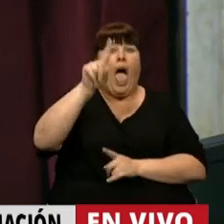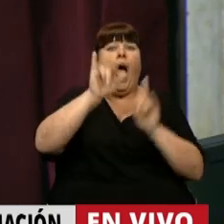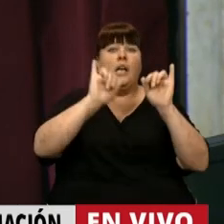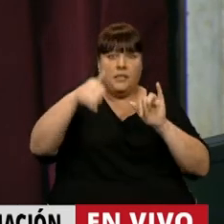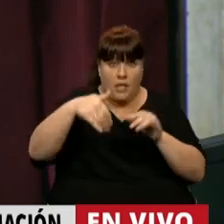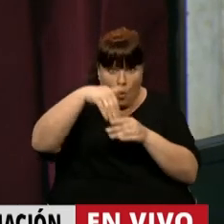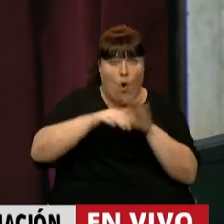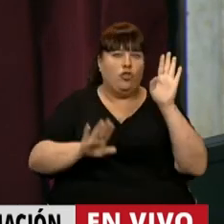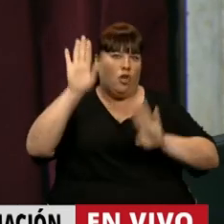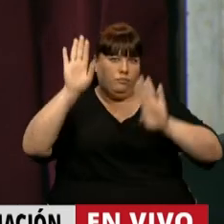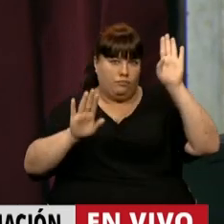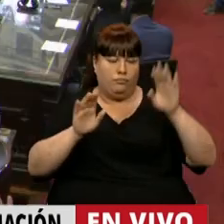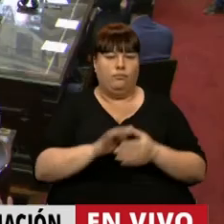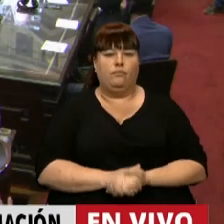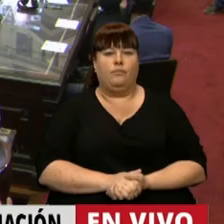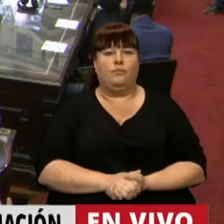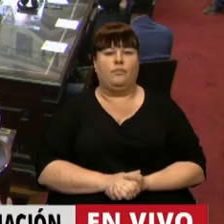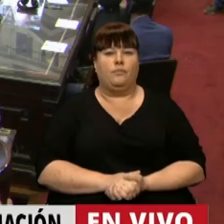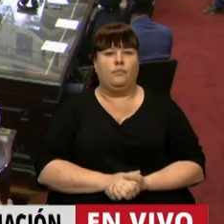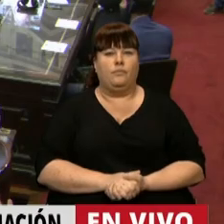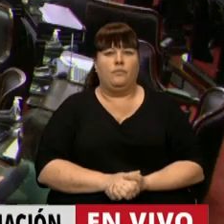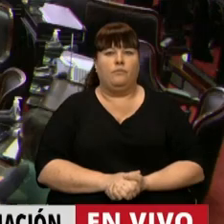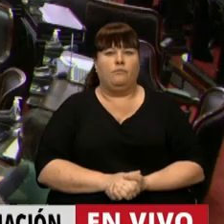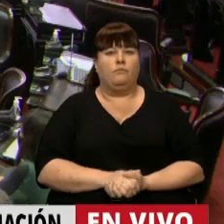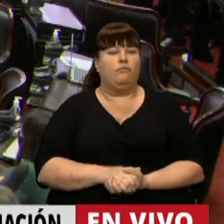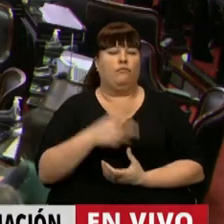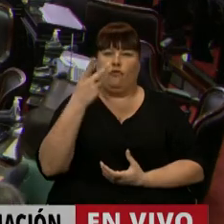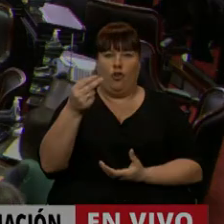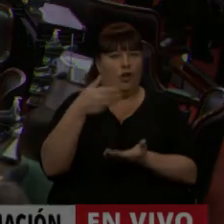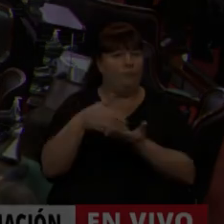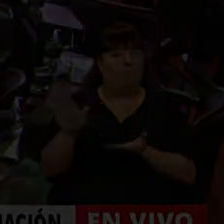estén por la afirmativa, sírvanse marcar su voto. Resulta rechazado.